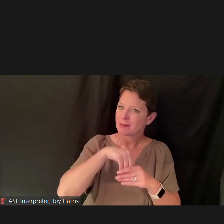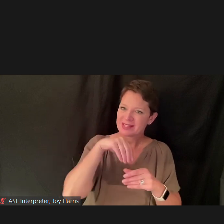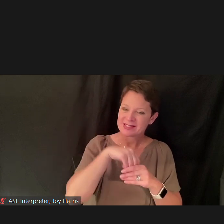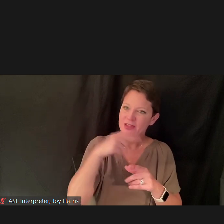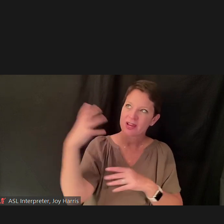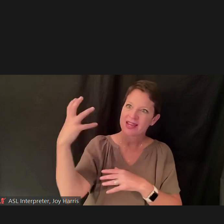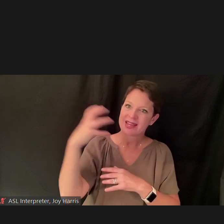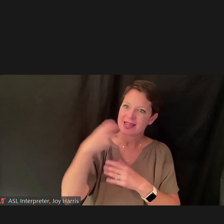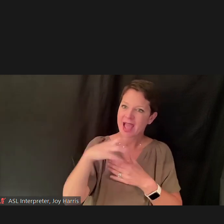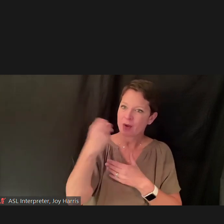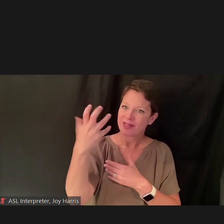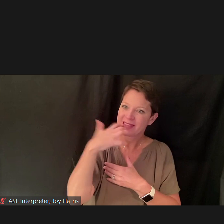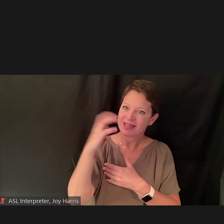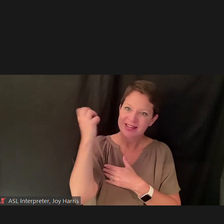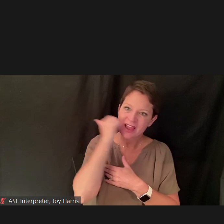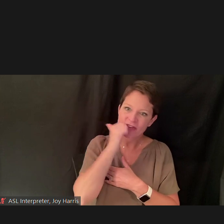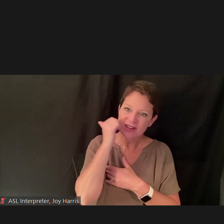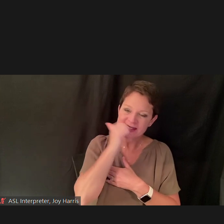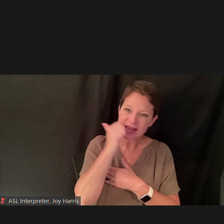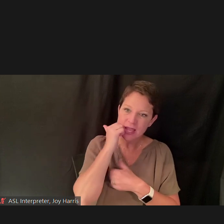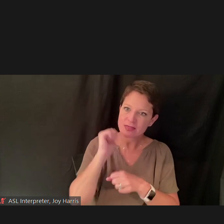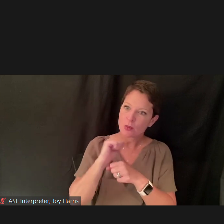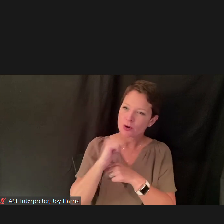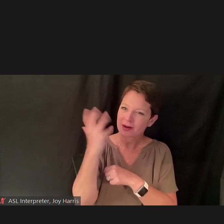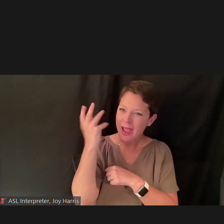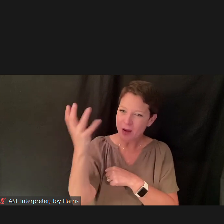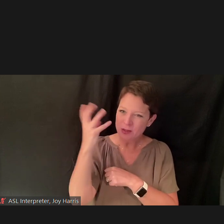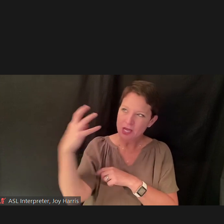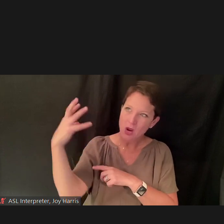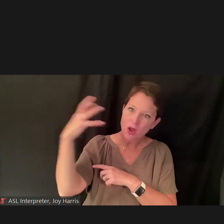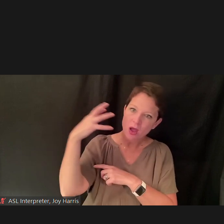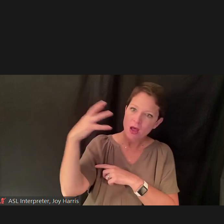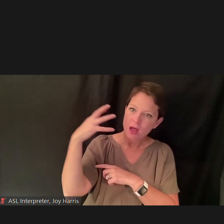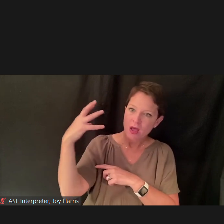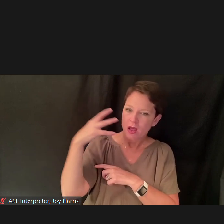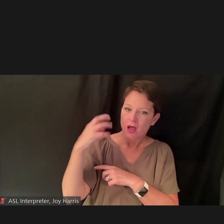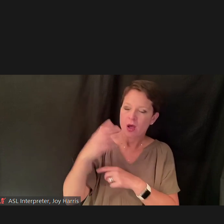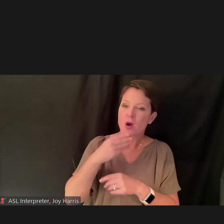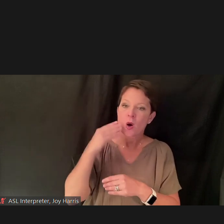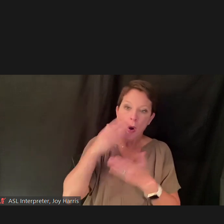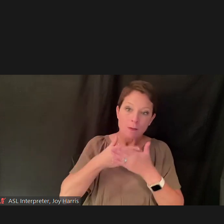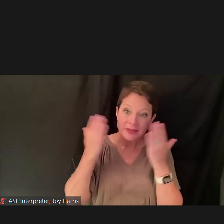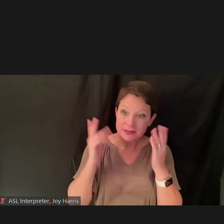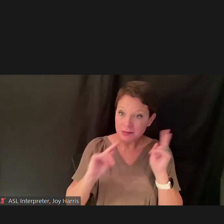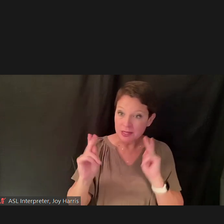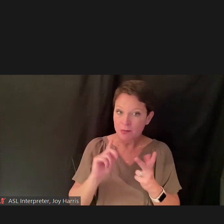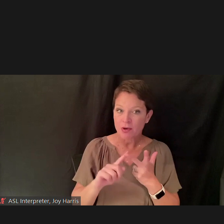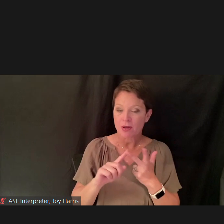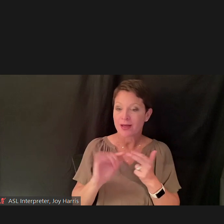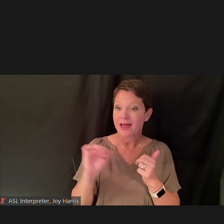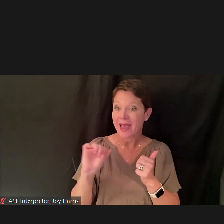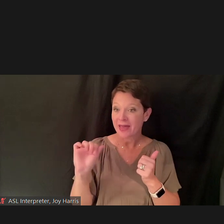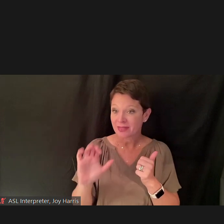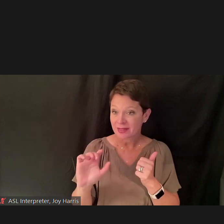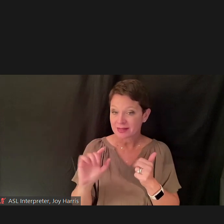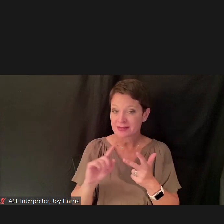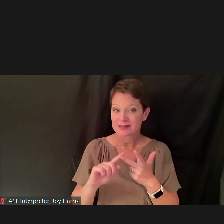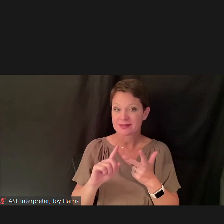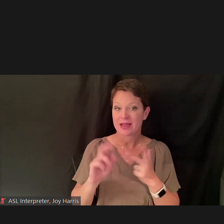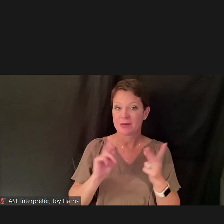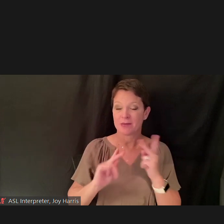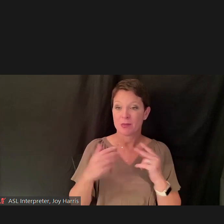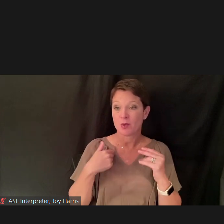Esto afecta a personas porque nunca toman un receso del calor. Personas que trabajan al aire libre, personas sin